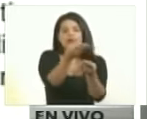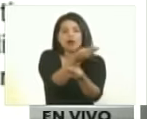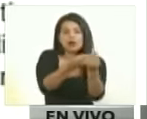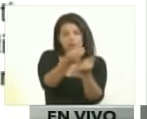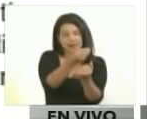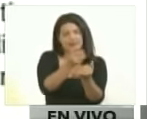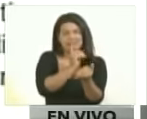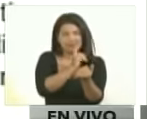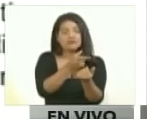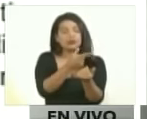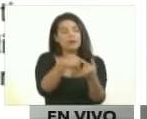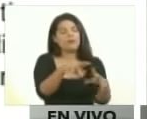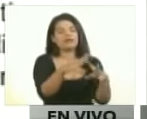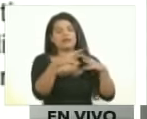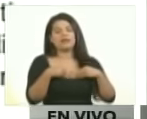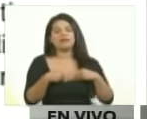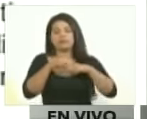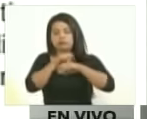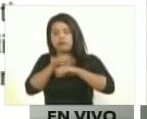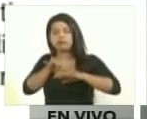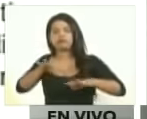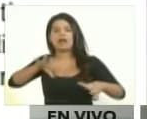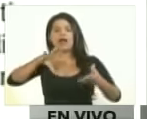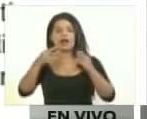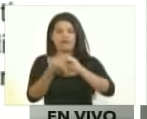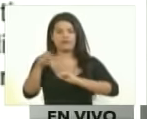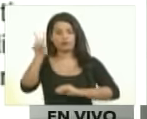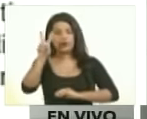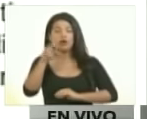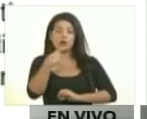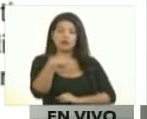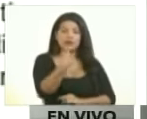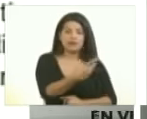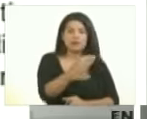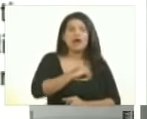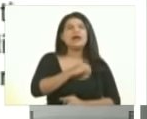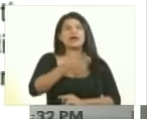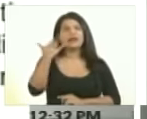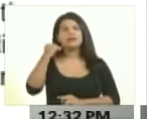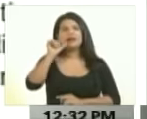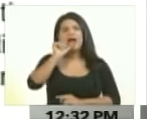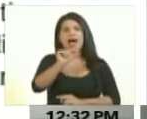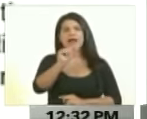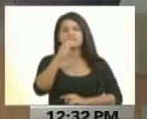el sistema mercosuriano, para los entendidos del Mercosur, el AC18.